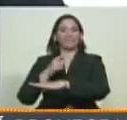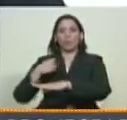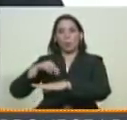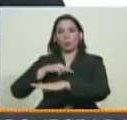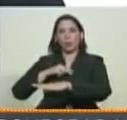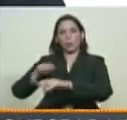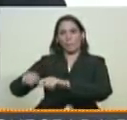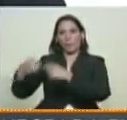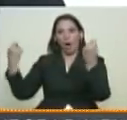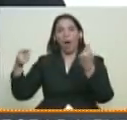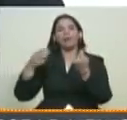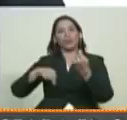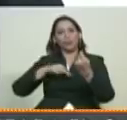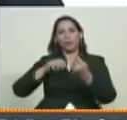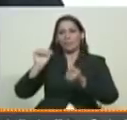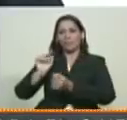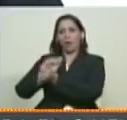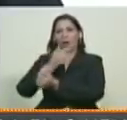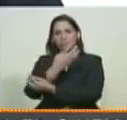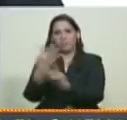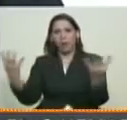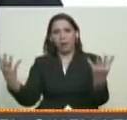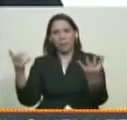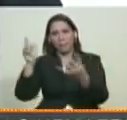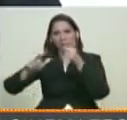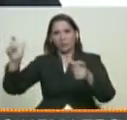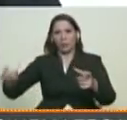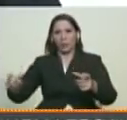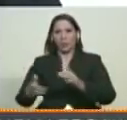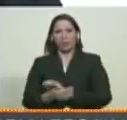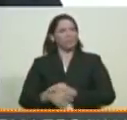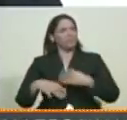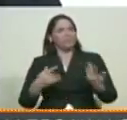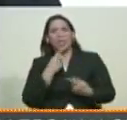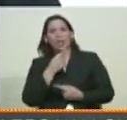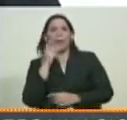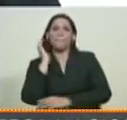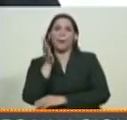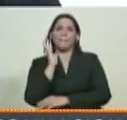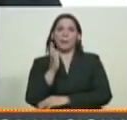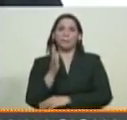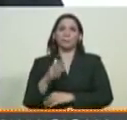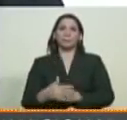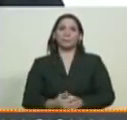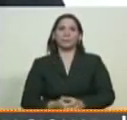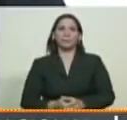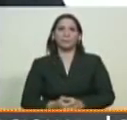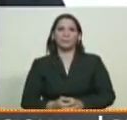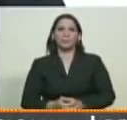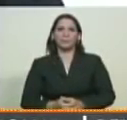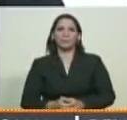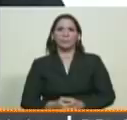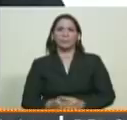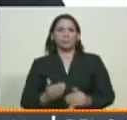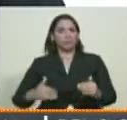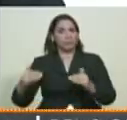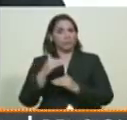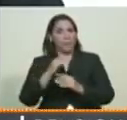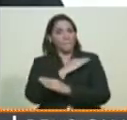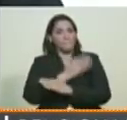ahora que en una audiencia preliminar con pleno, ustedes saben, poder a la